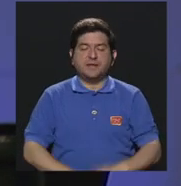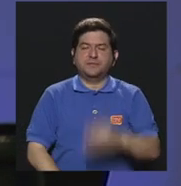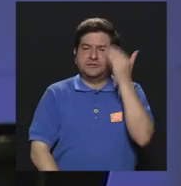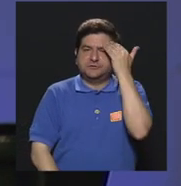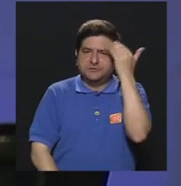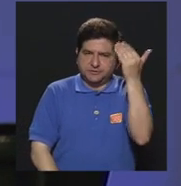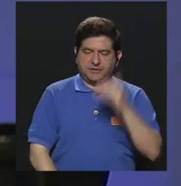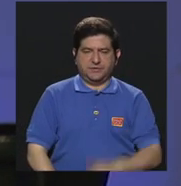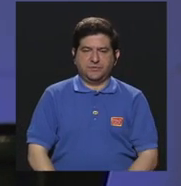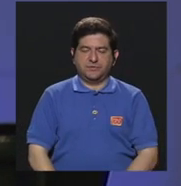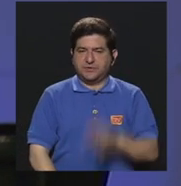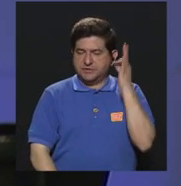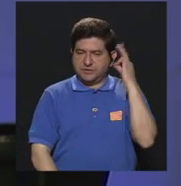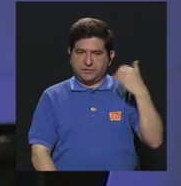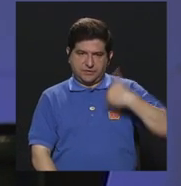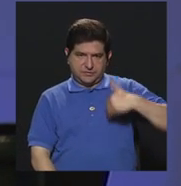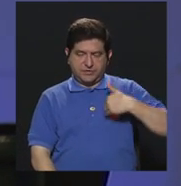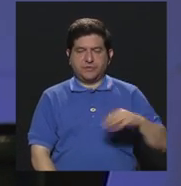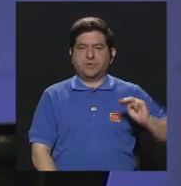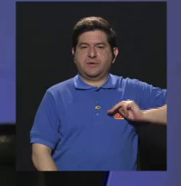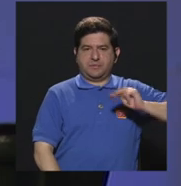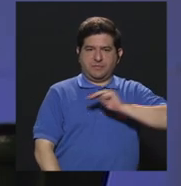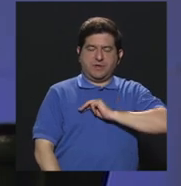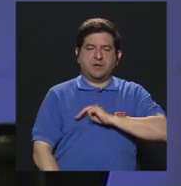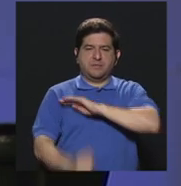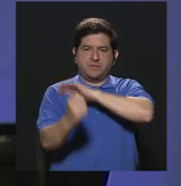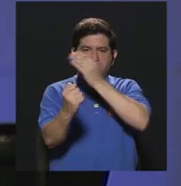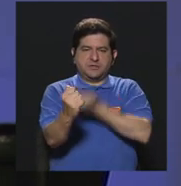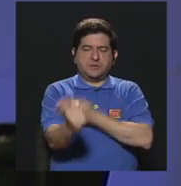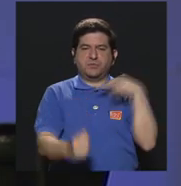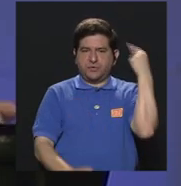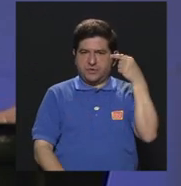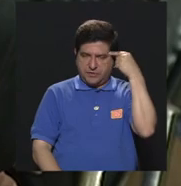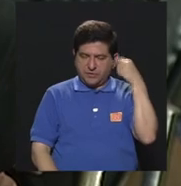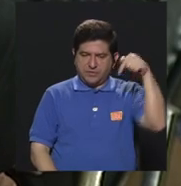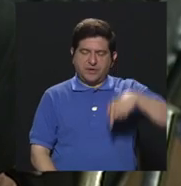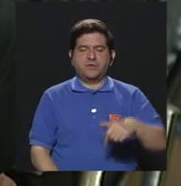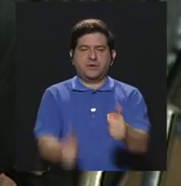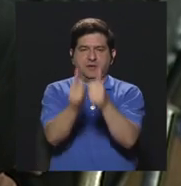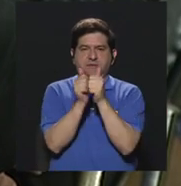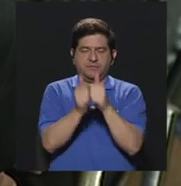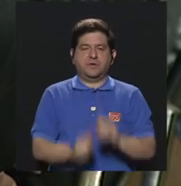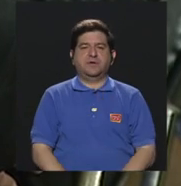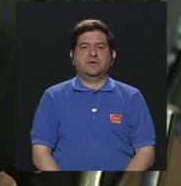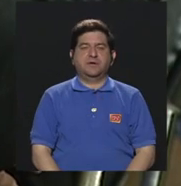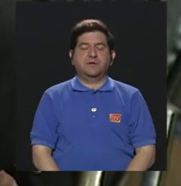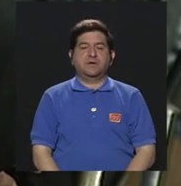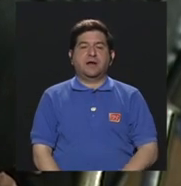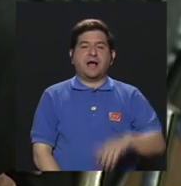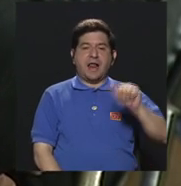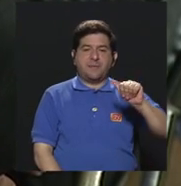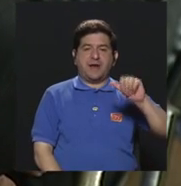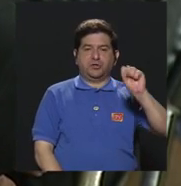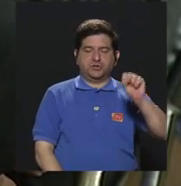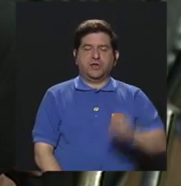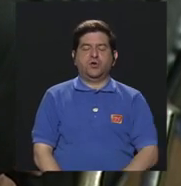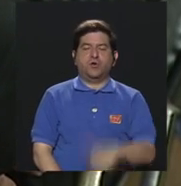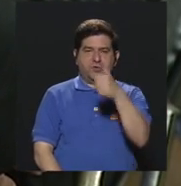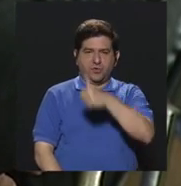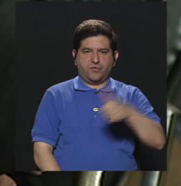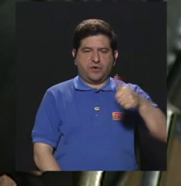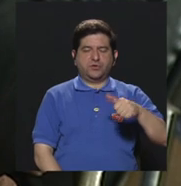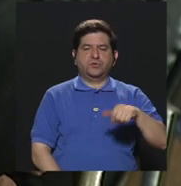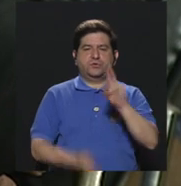un saludo a las señoras y señores miembros de los poderes del Estado que nos acompañan, al doctor Alberto Salón, rector de la